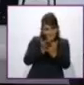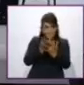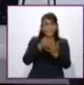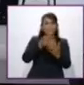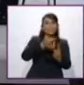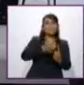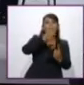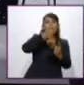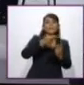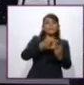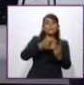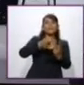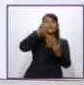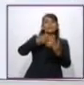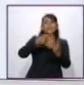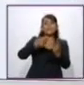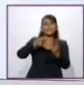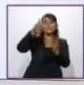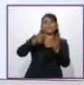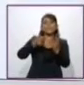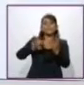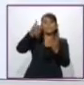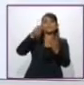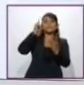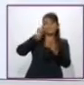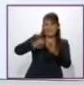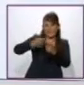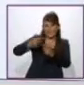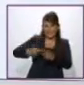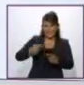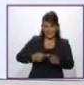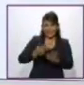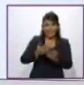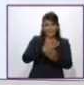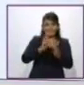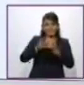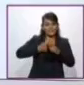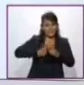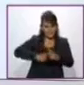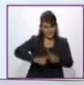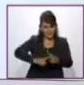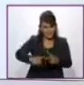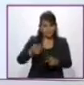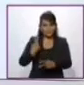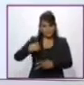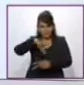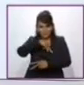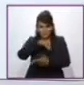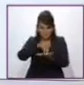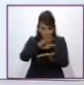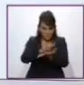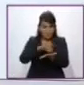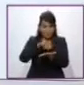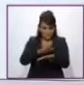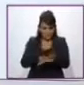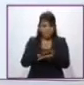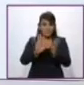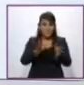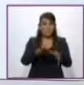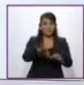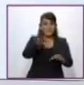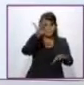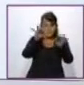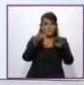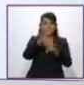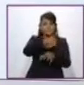ustedes 2 horas antes de este ejercicio. Aquí lo que haremos después de que se eligieron los temas es darle el espacio a